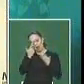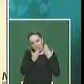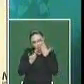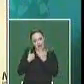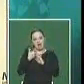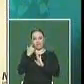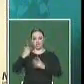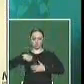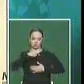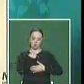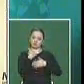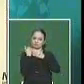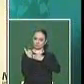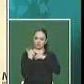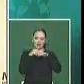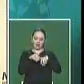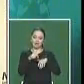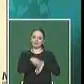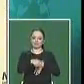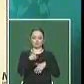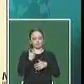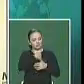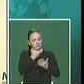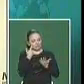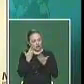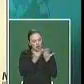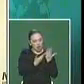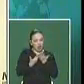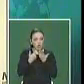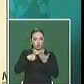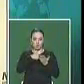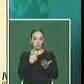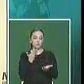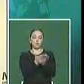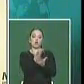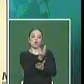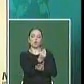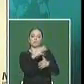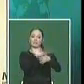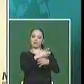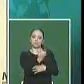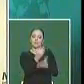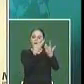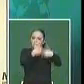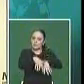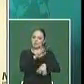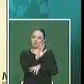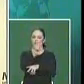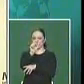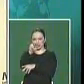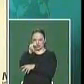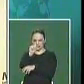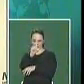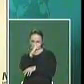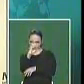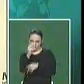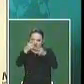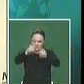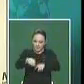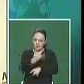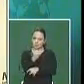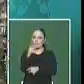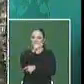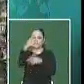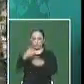propuesta, vamos a llevar la propuesta a la mesa de taxis, por ejemplo, donde tienen asiento las empresas, FENALCO, donde también tienen asiento los